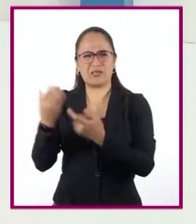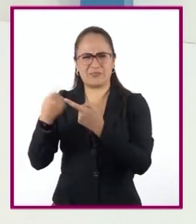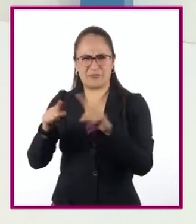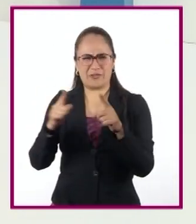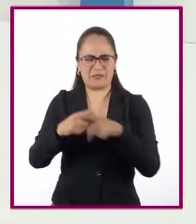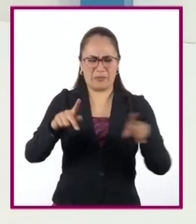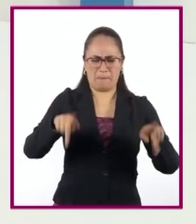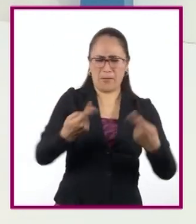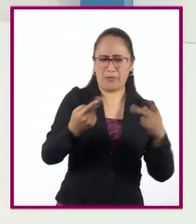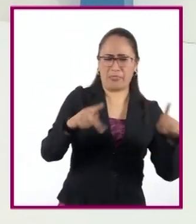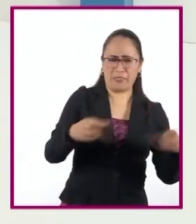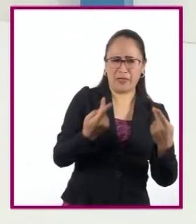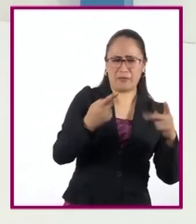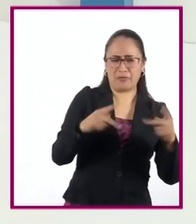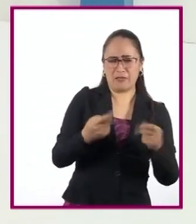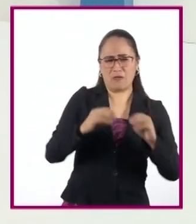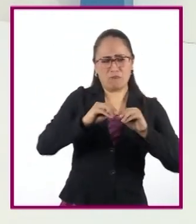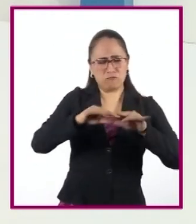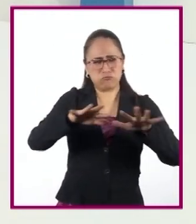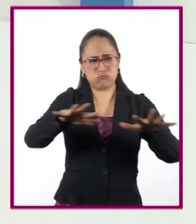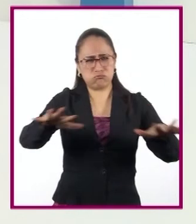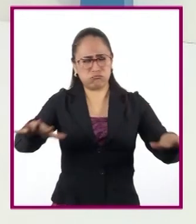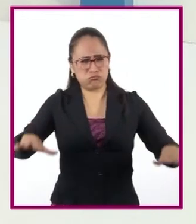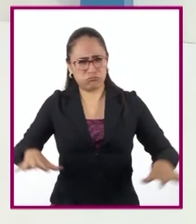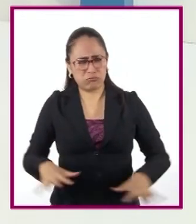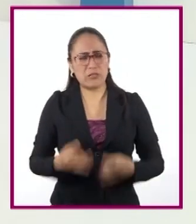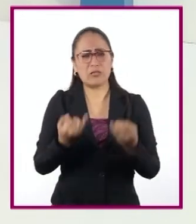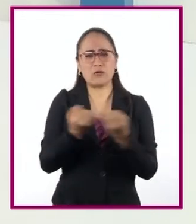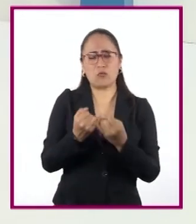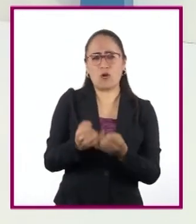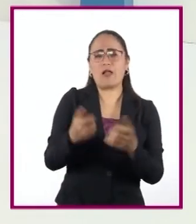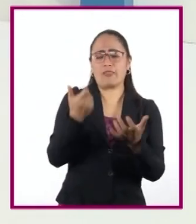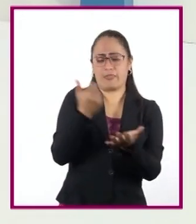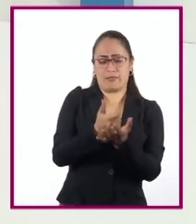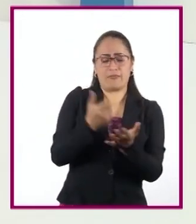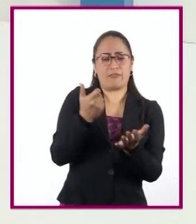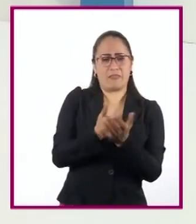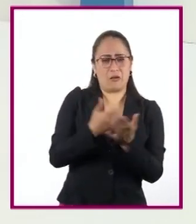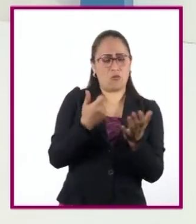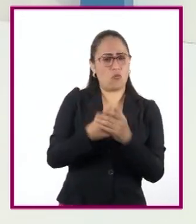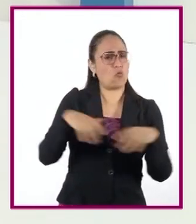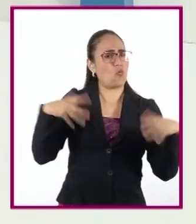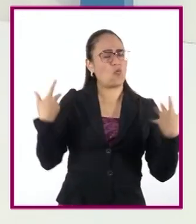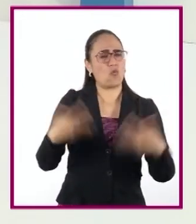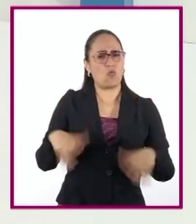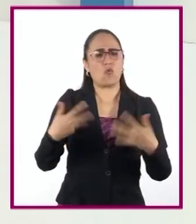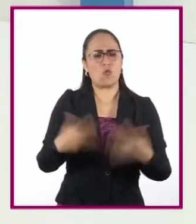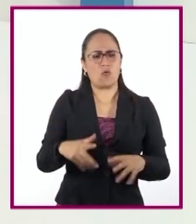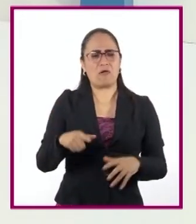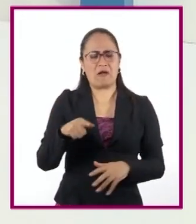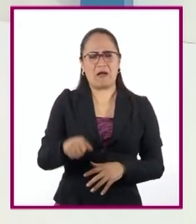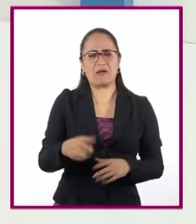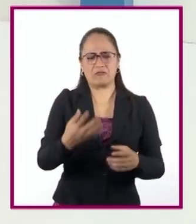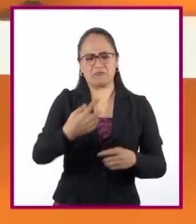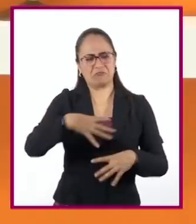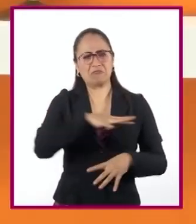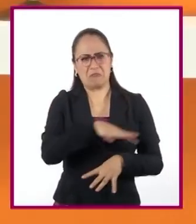expandió enormemente por todas las colonias y el dinero fue un elemento clasificatorio de su